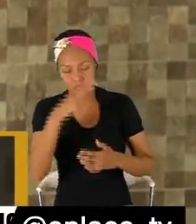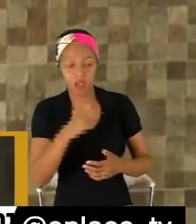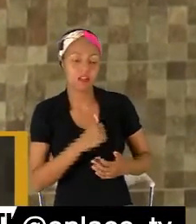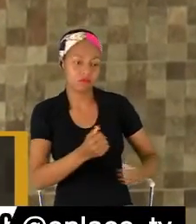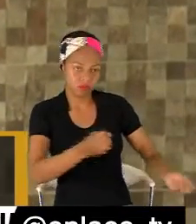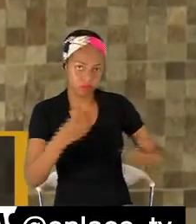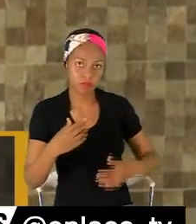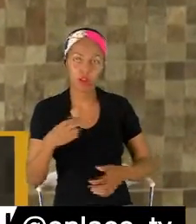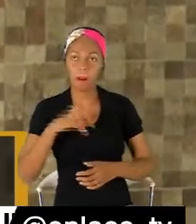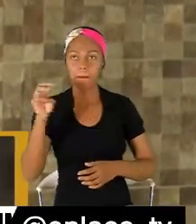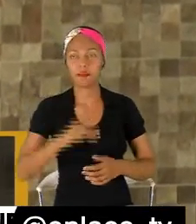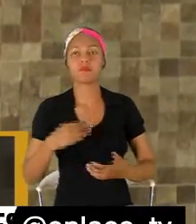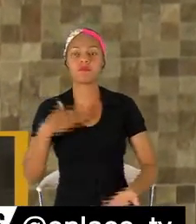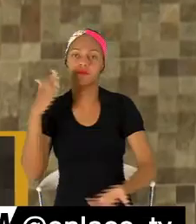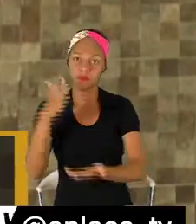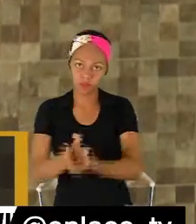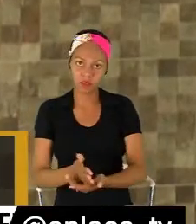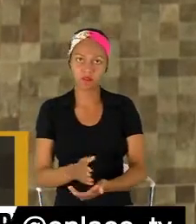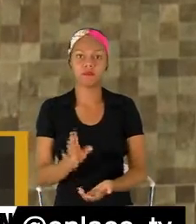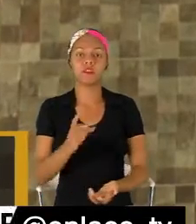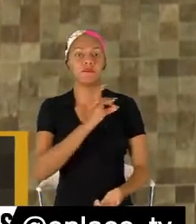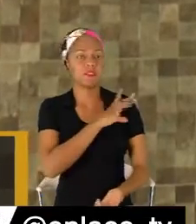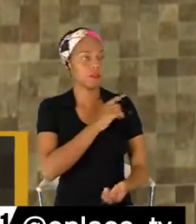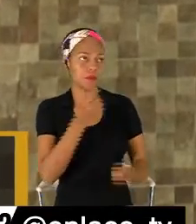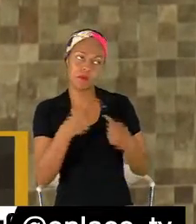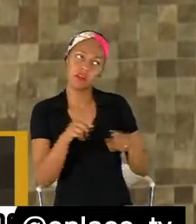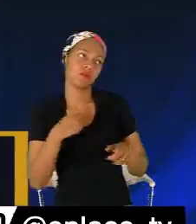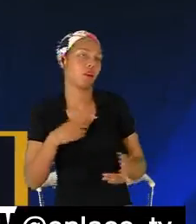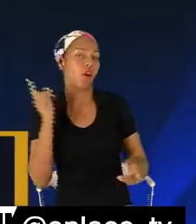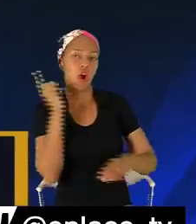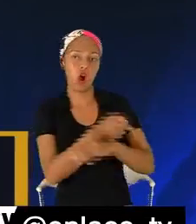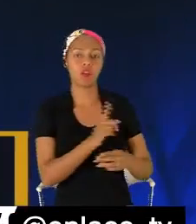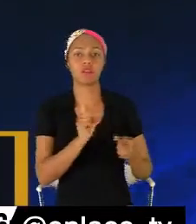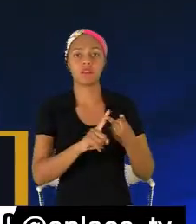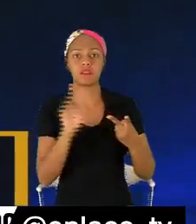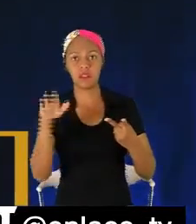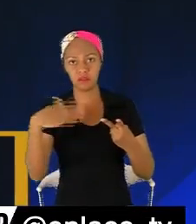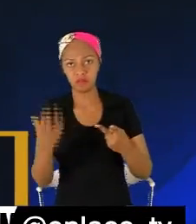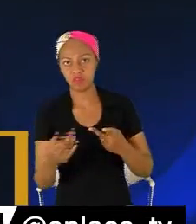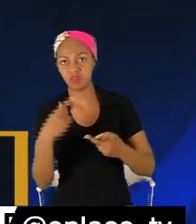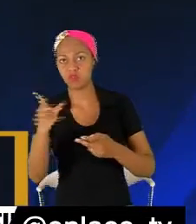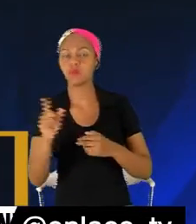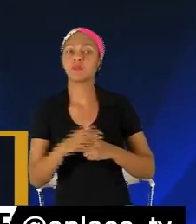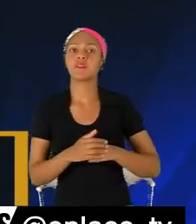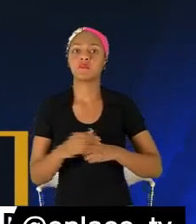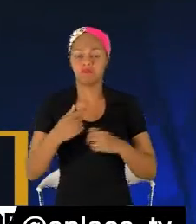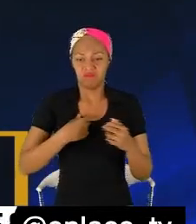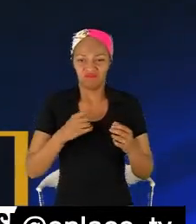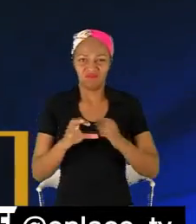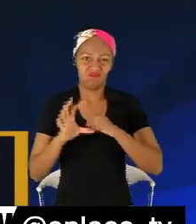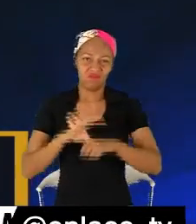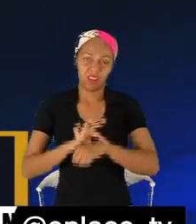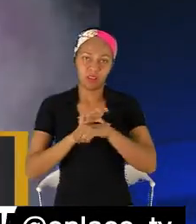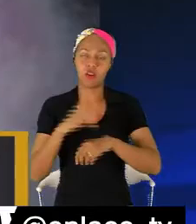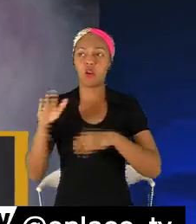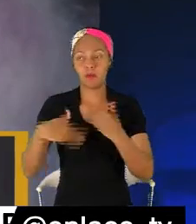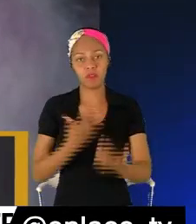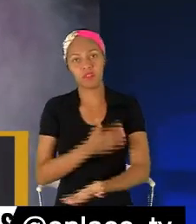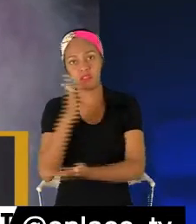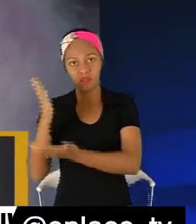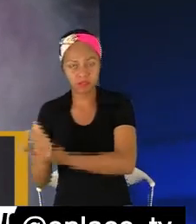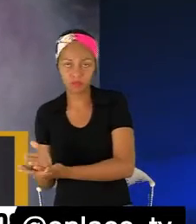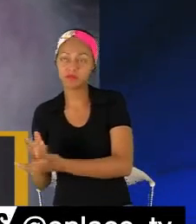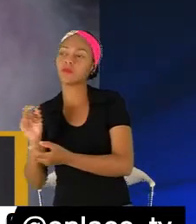a medicina legal, primero fui a fiscalía, coloqué demandas, después fui a medicina legal, de ahí me mandaron a la Defensoría del Pueblo. Ya